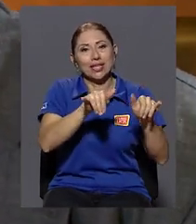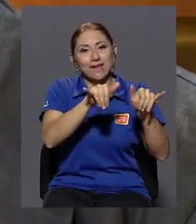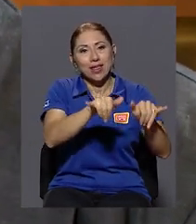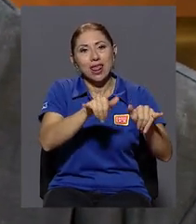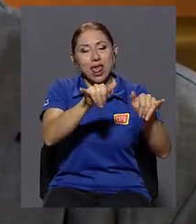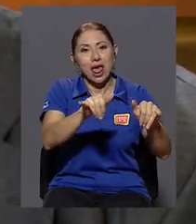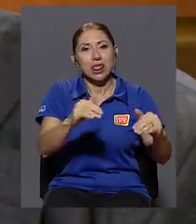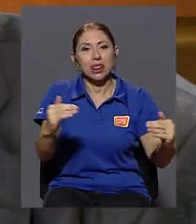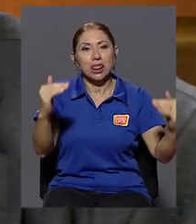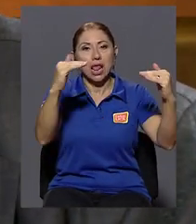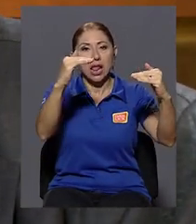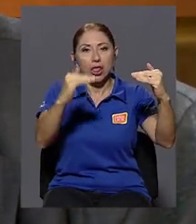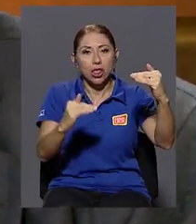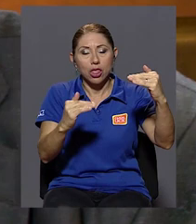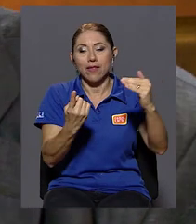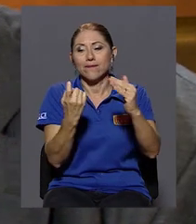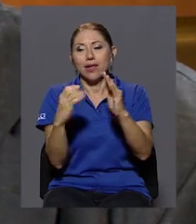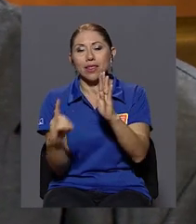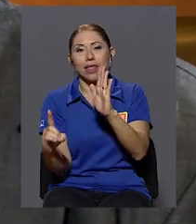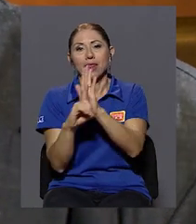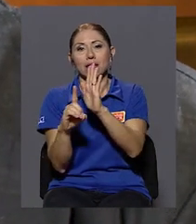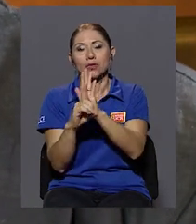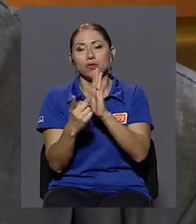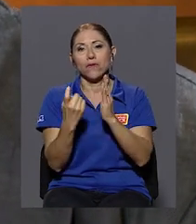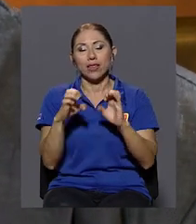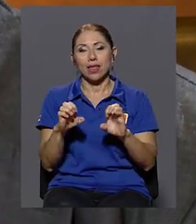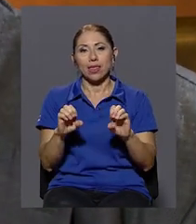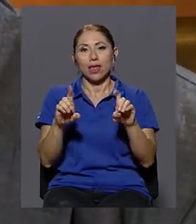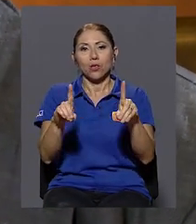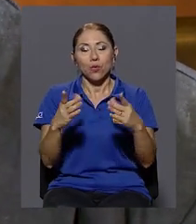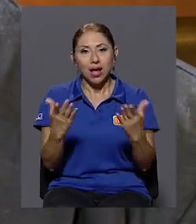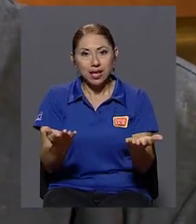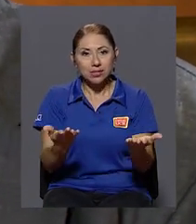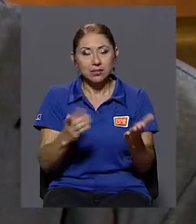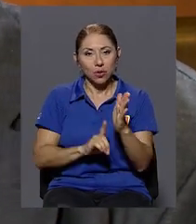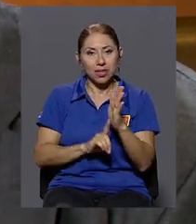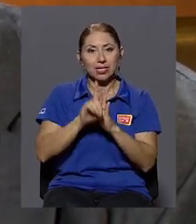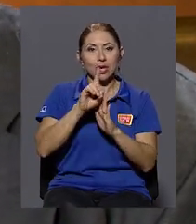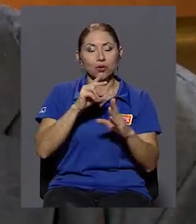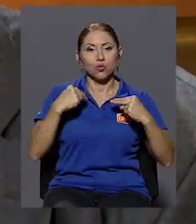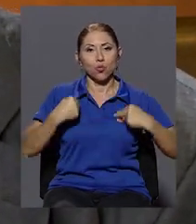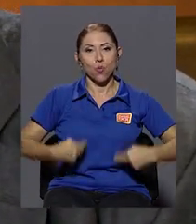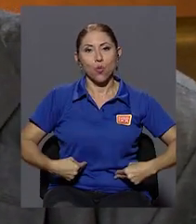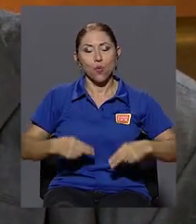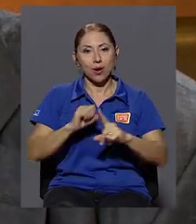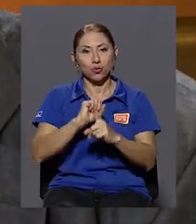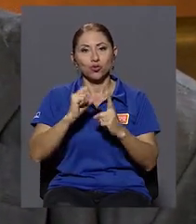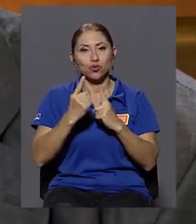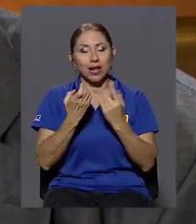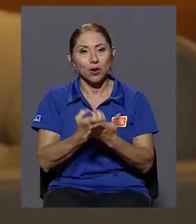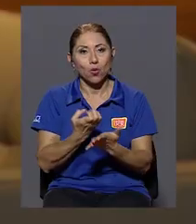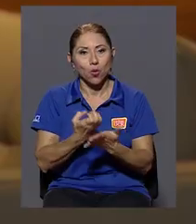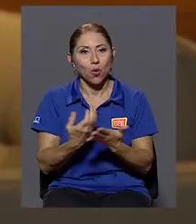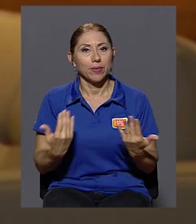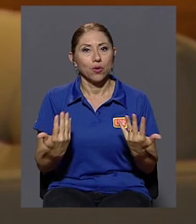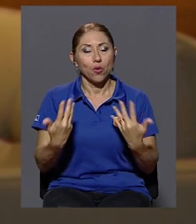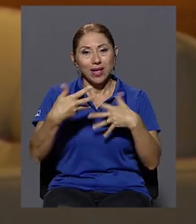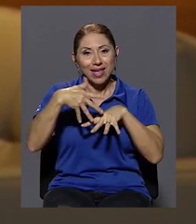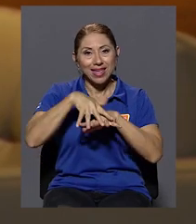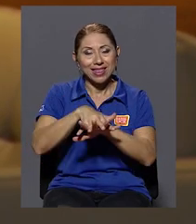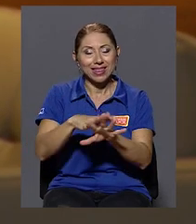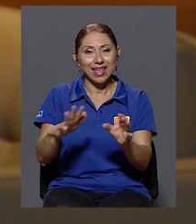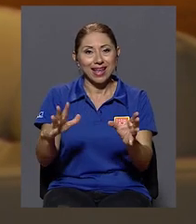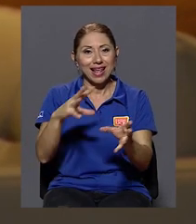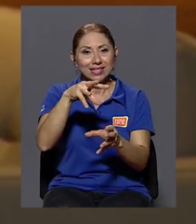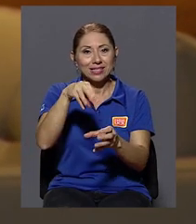sostenibilidad, desigualdad y falta de derechos, falta de acceso a la educación, desarrollo humano, social y económico,